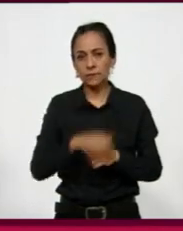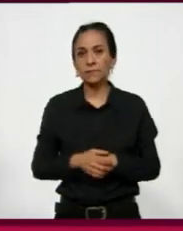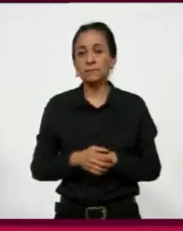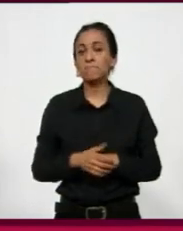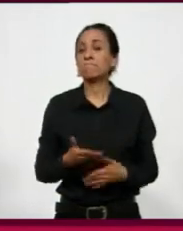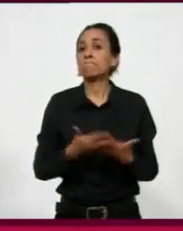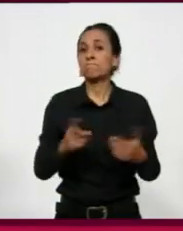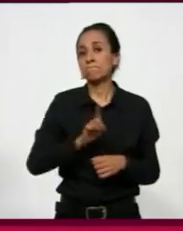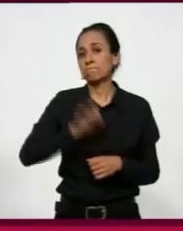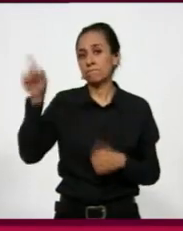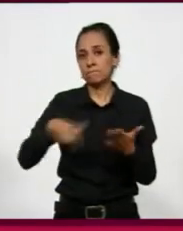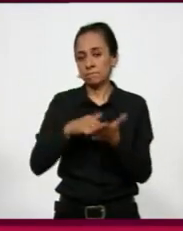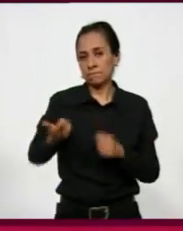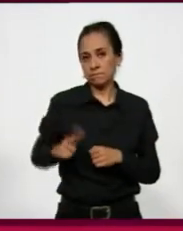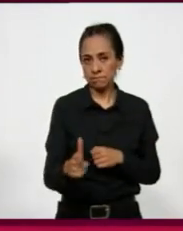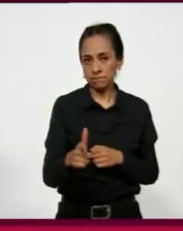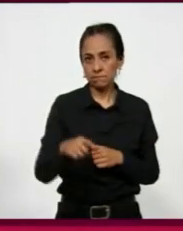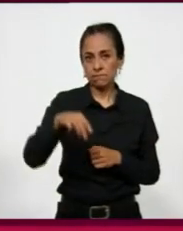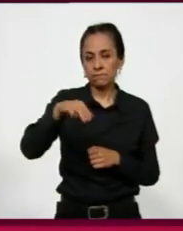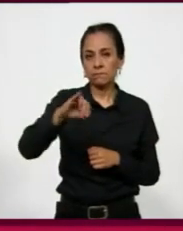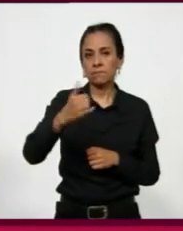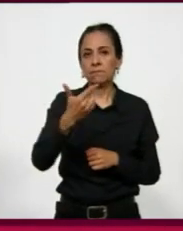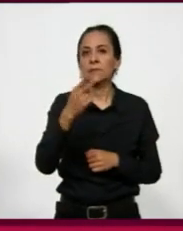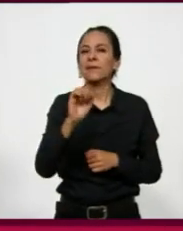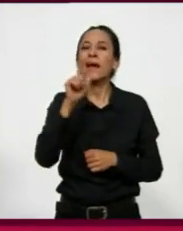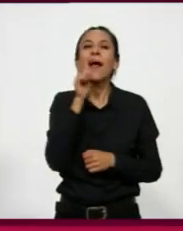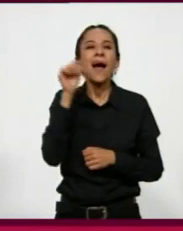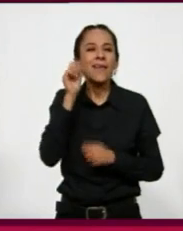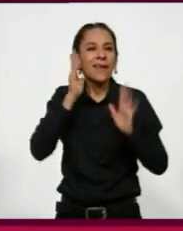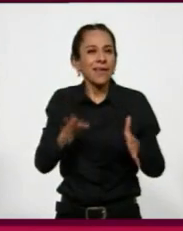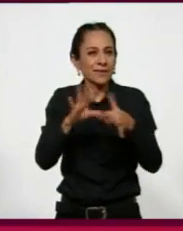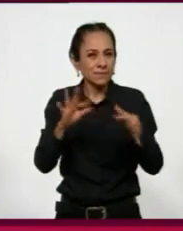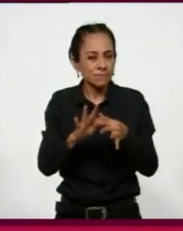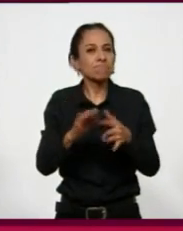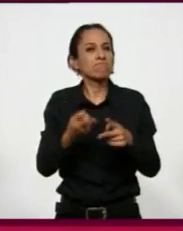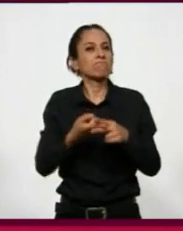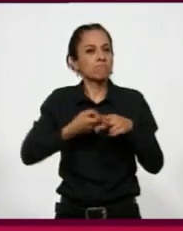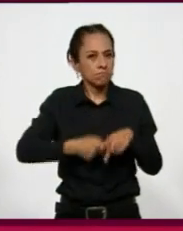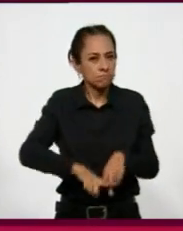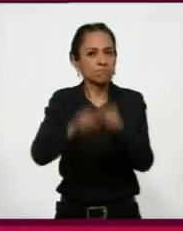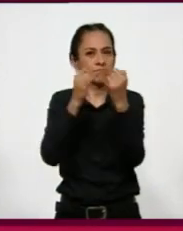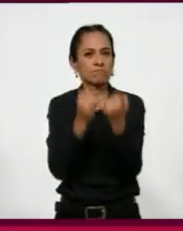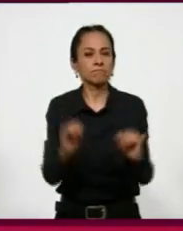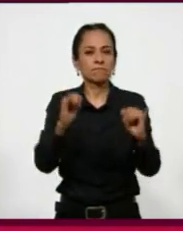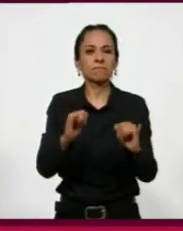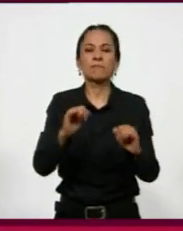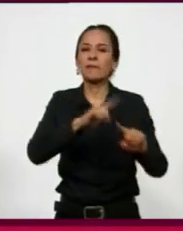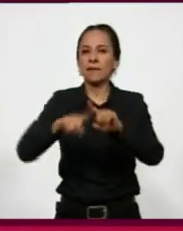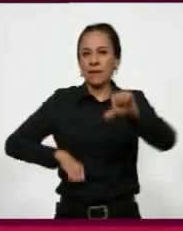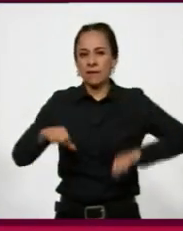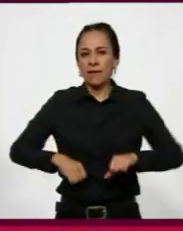Ahora vamos a Guanajuato con Miguel de la Cruz. Desde ayer nos informaba, ya se inauguraban las actividades del Festival